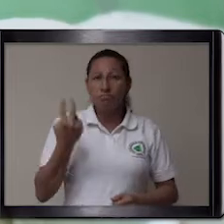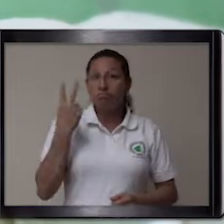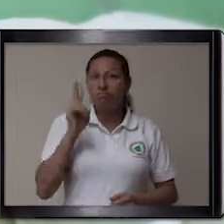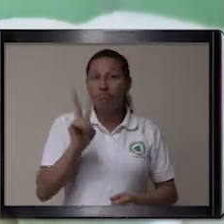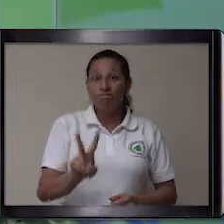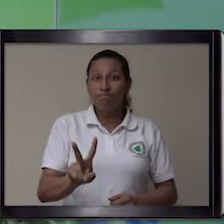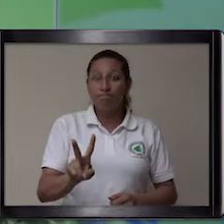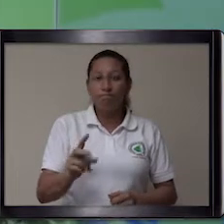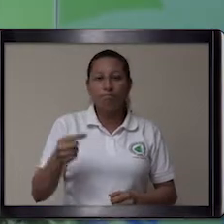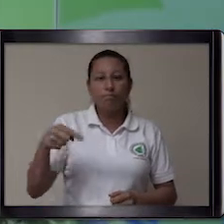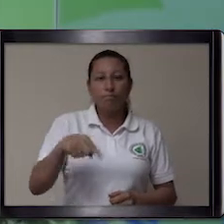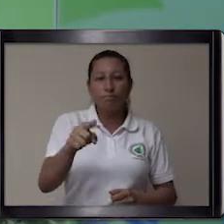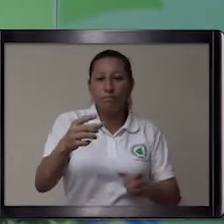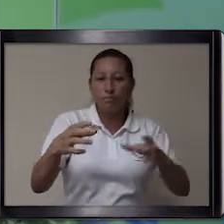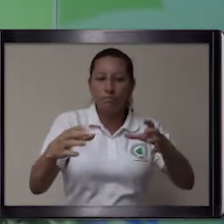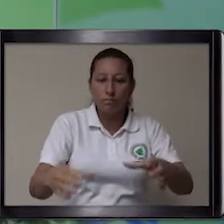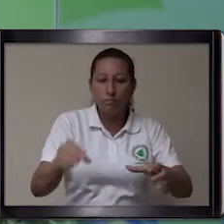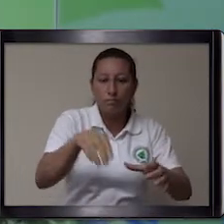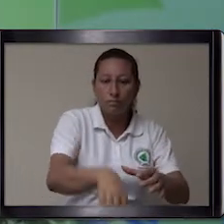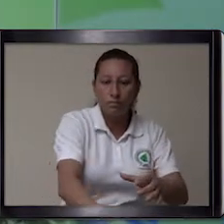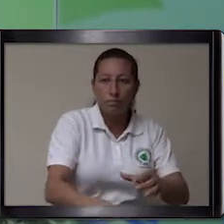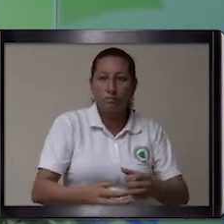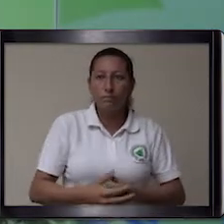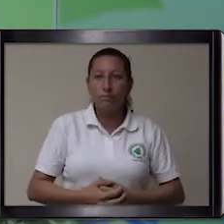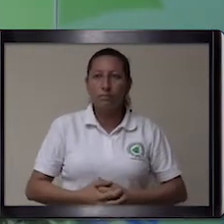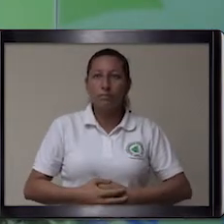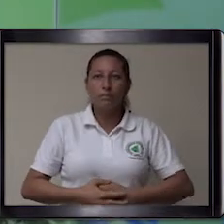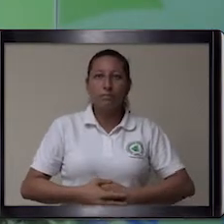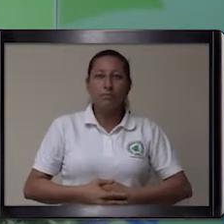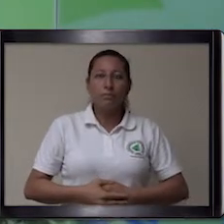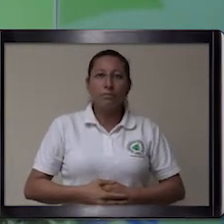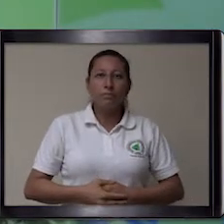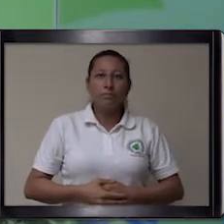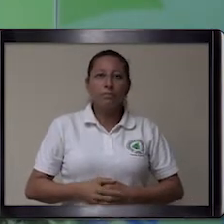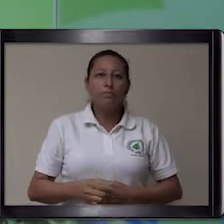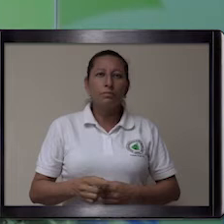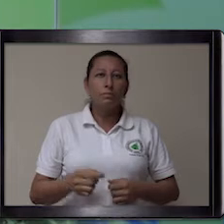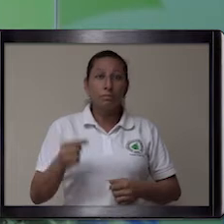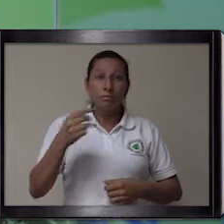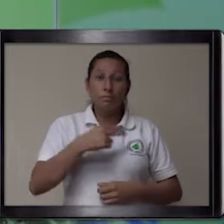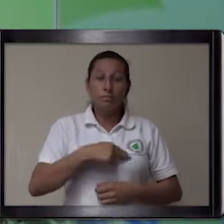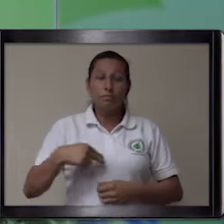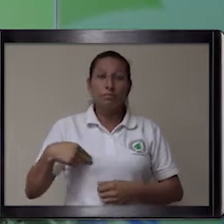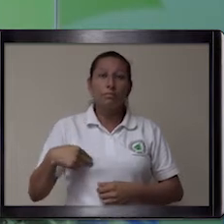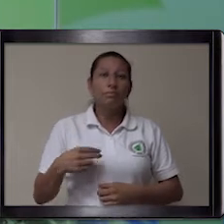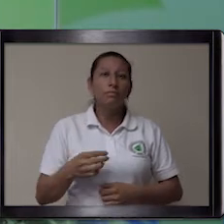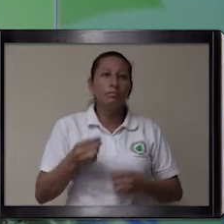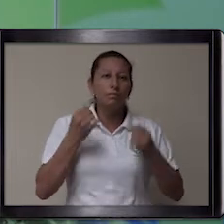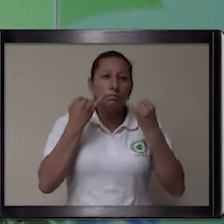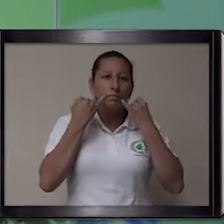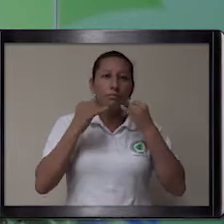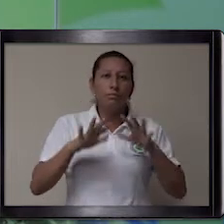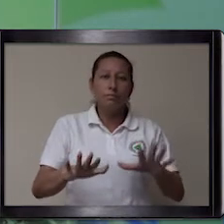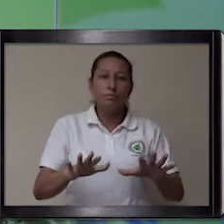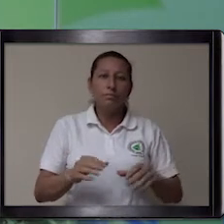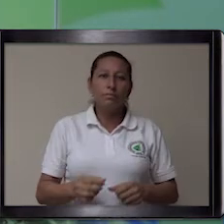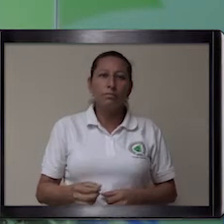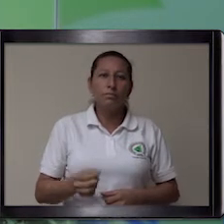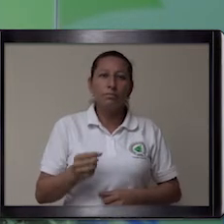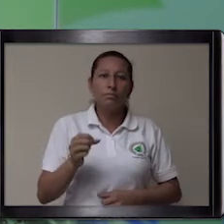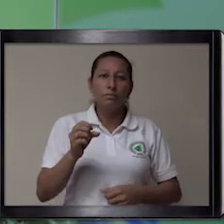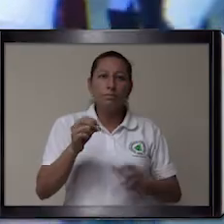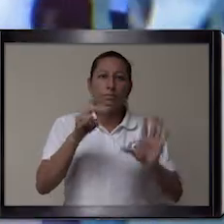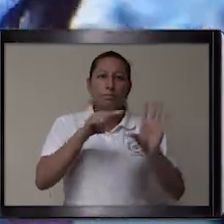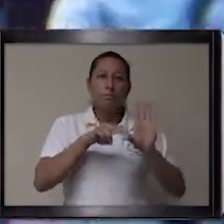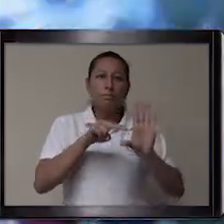al mismo hoyo. Muchas gracias, doctor, por estar con nosotros, pero mientras tanto lo invitamos a informarse en nuestro segmento SINAPRED